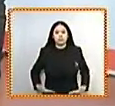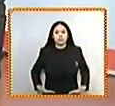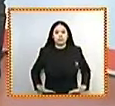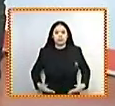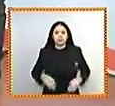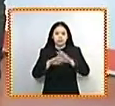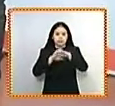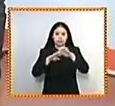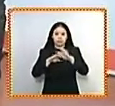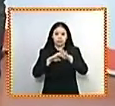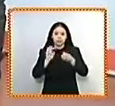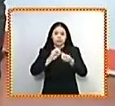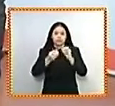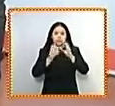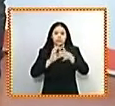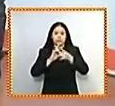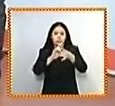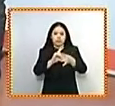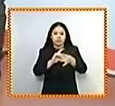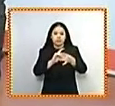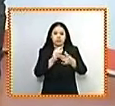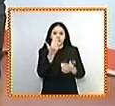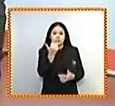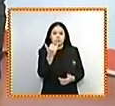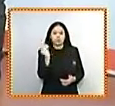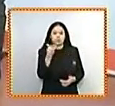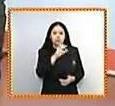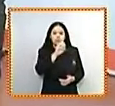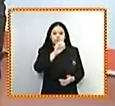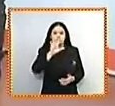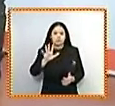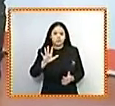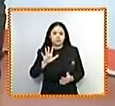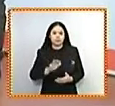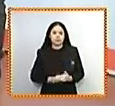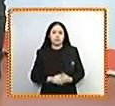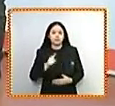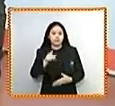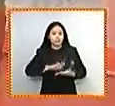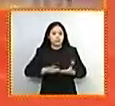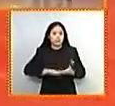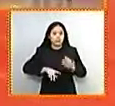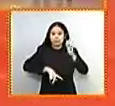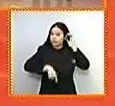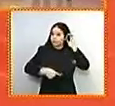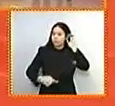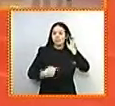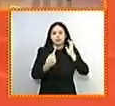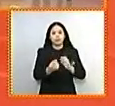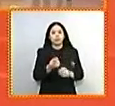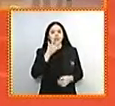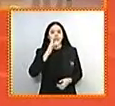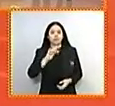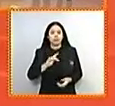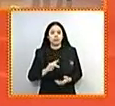los dedos. Otros números que le relacionan, 15 y 05. Si tú invertiste con más uno, muchísima suerte.